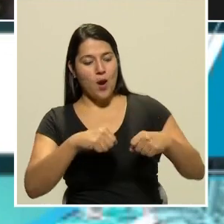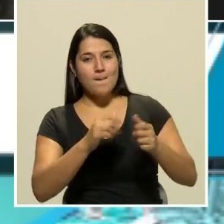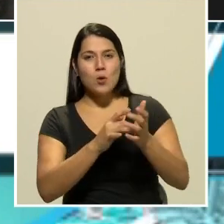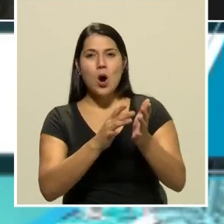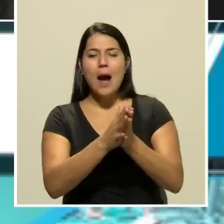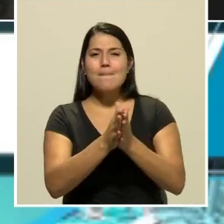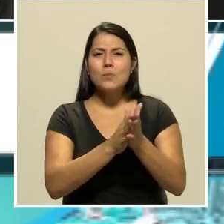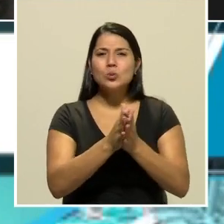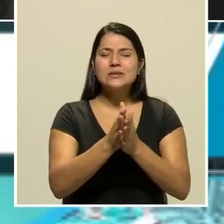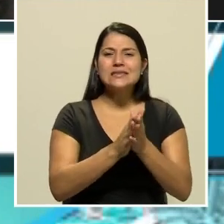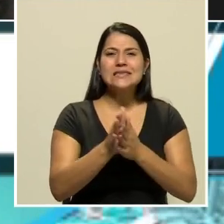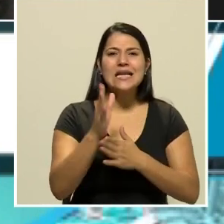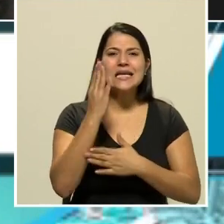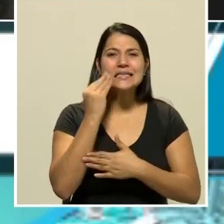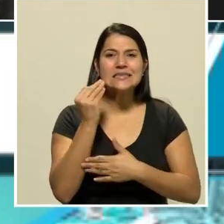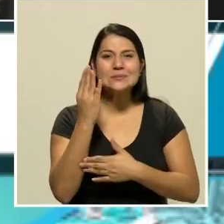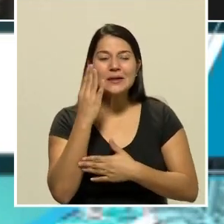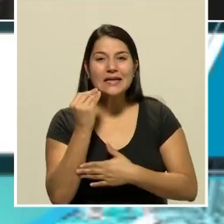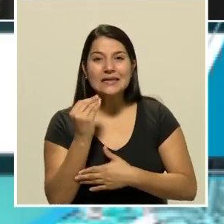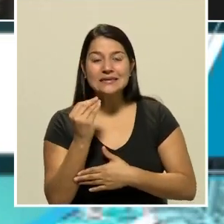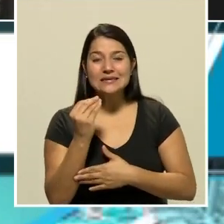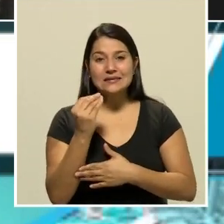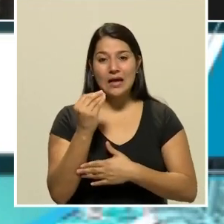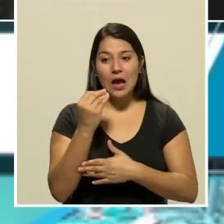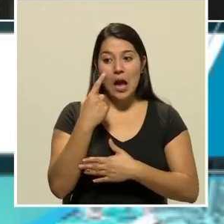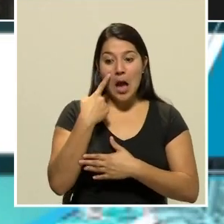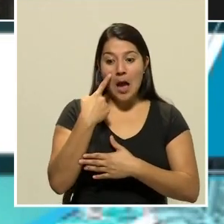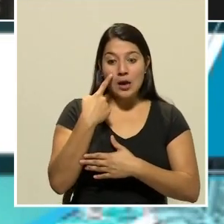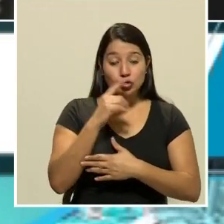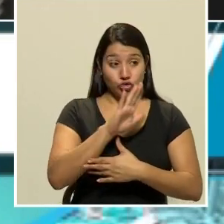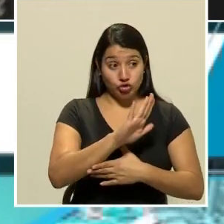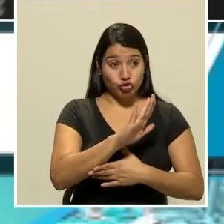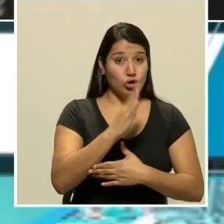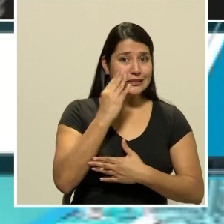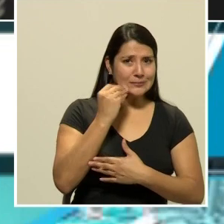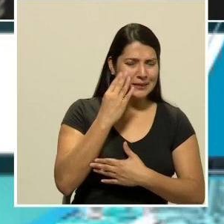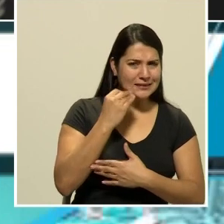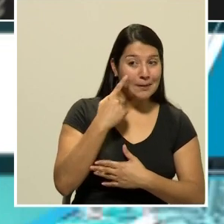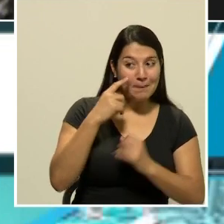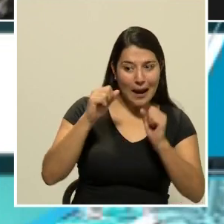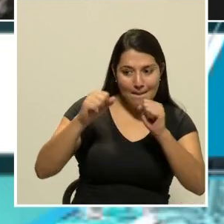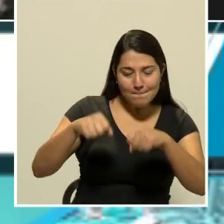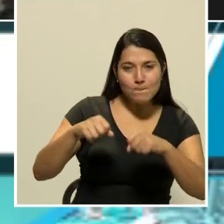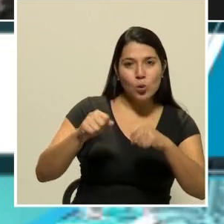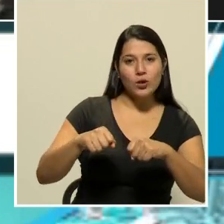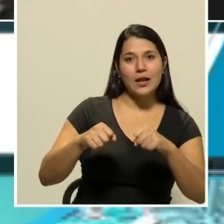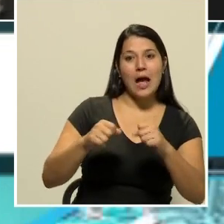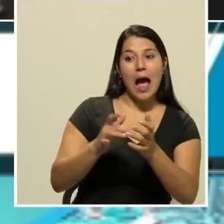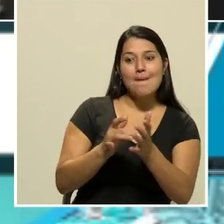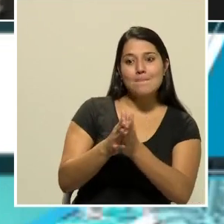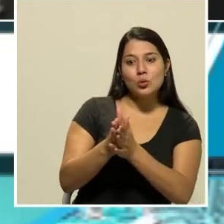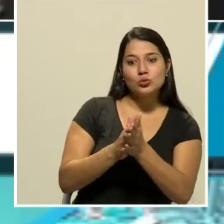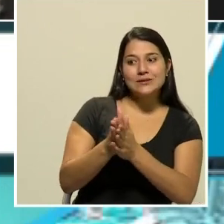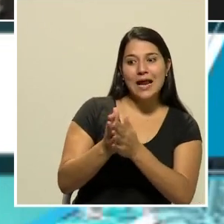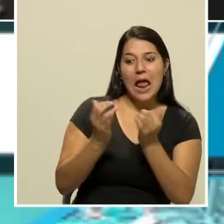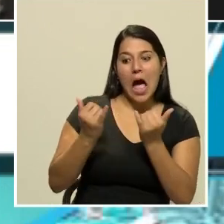algo positivo de esta pandemia en lo que tiene que ver con educación pública?